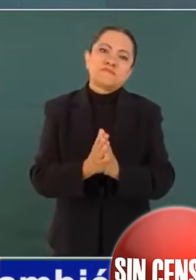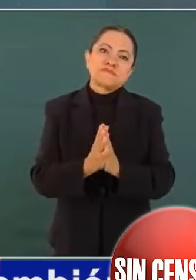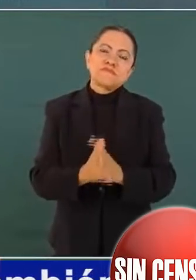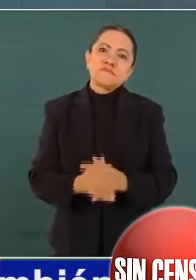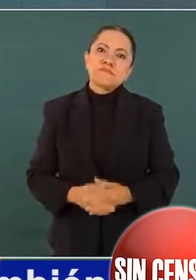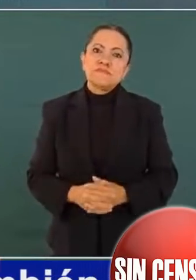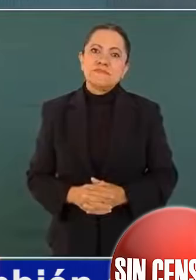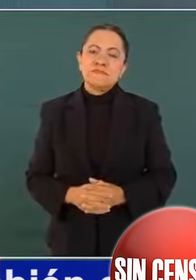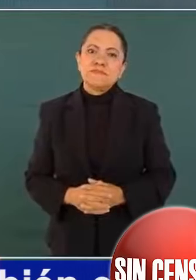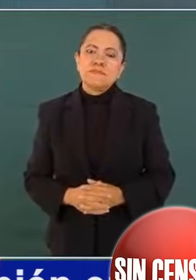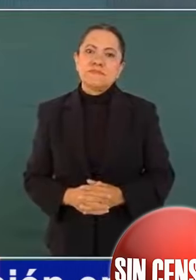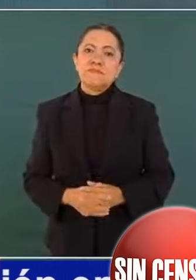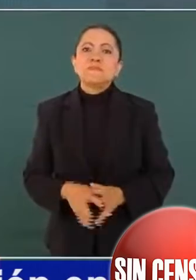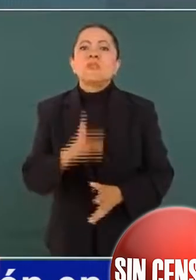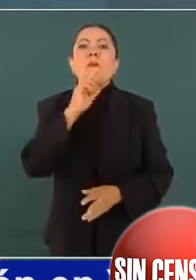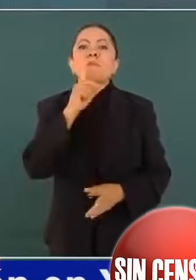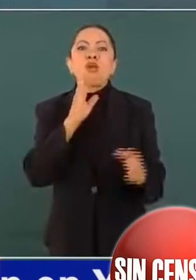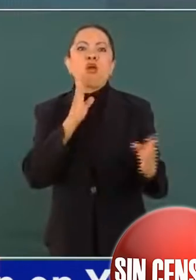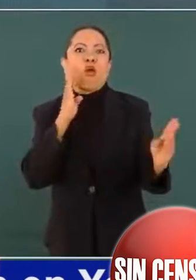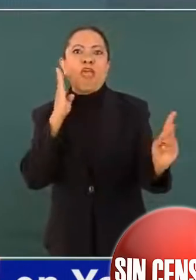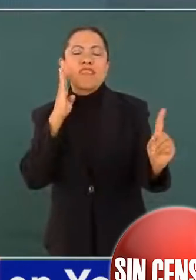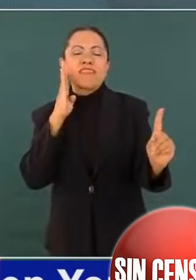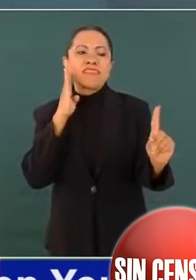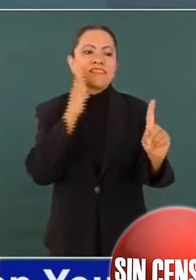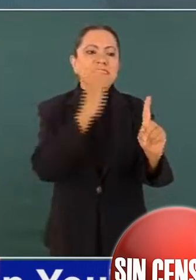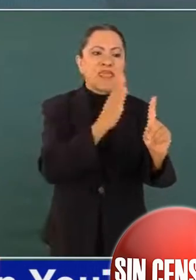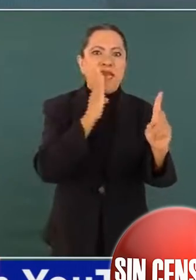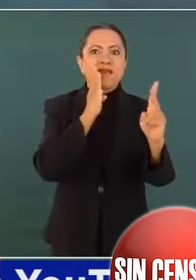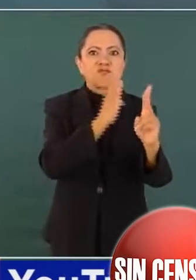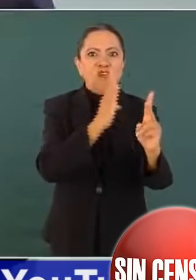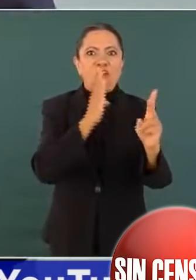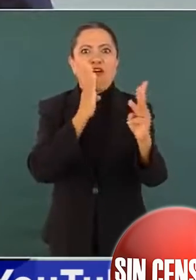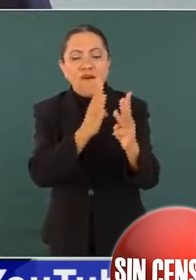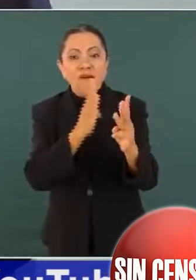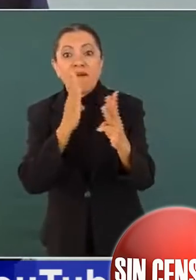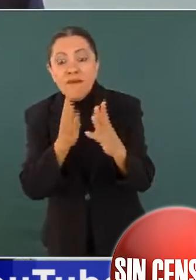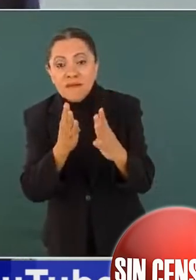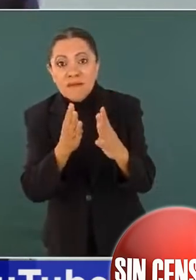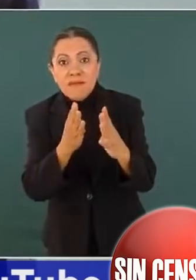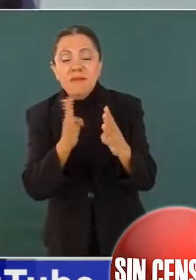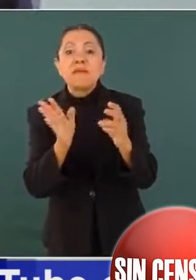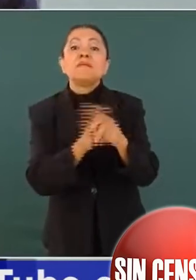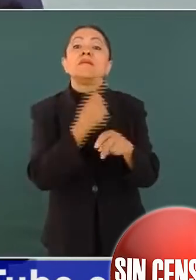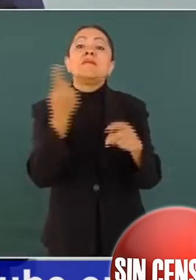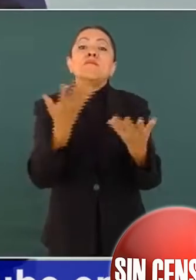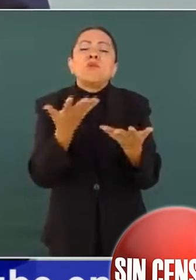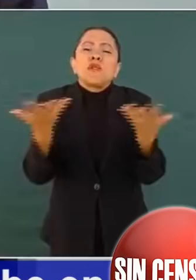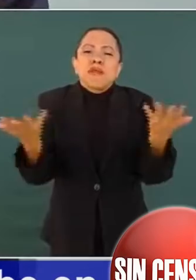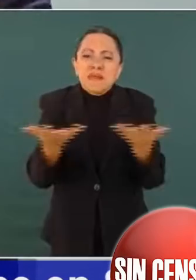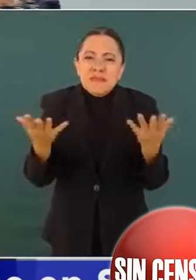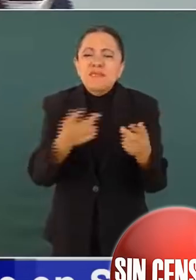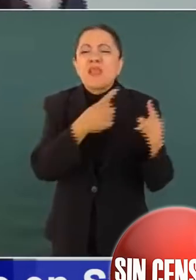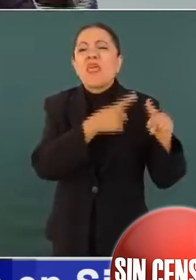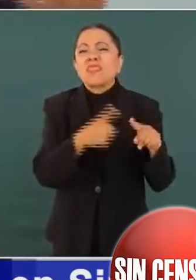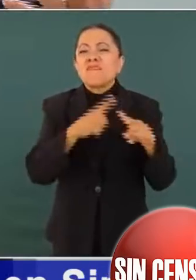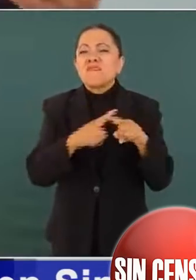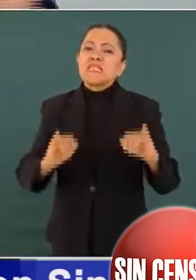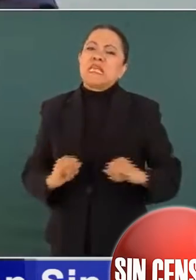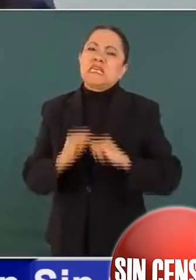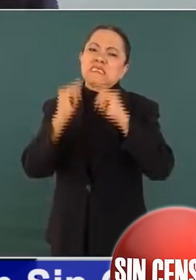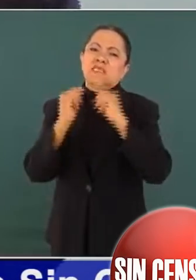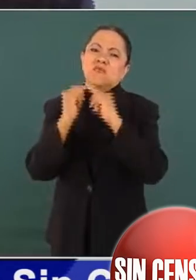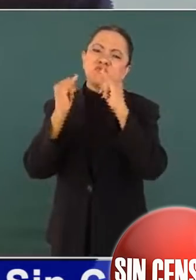que se entregue directo. Es que se fueron creando organismos de la llamada sociedad civil.